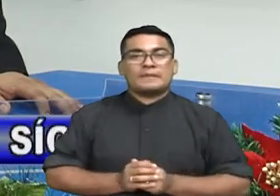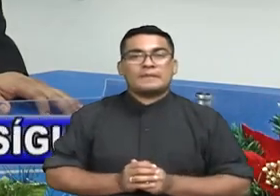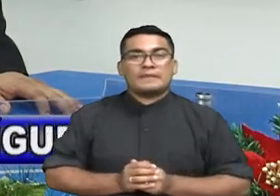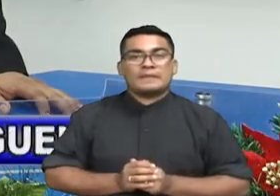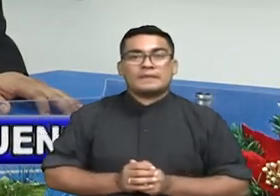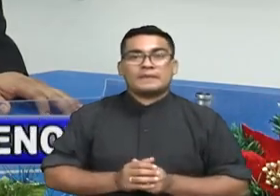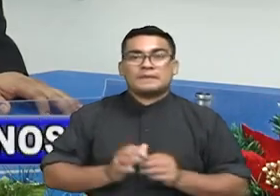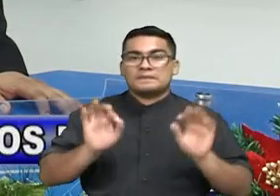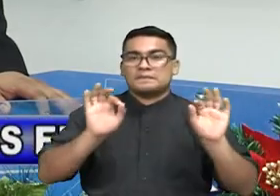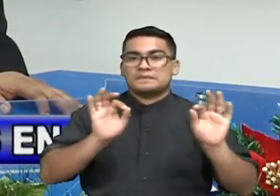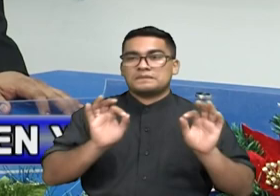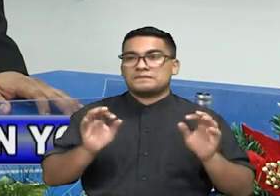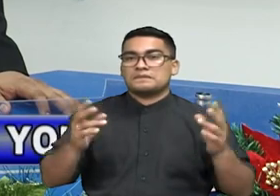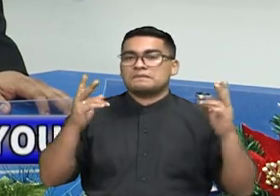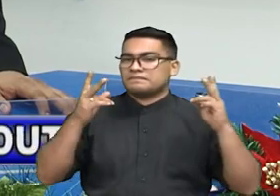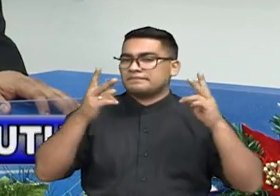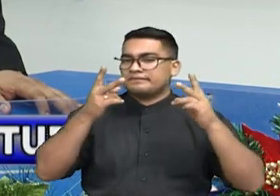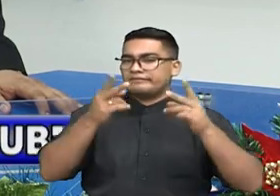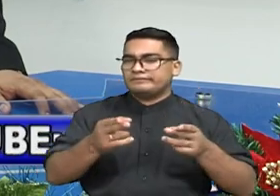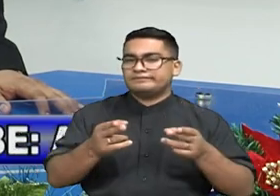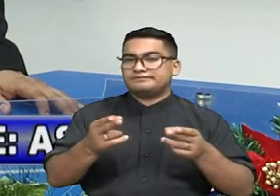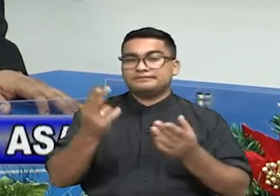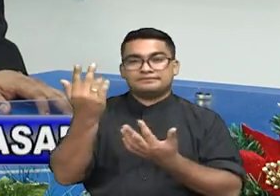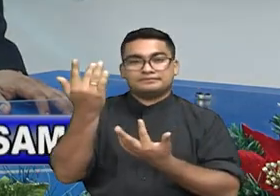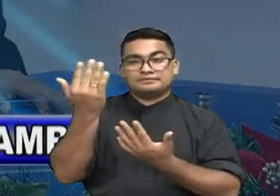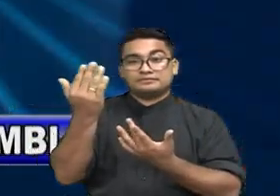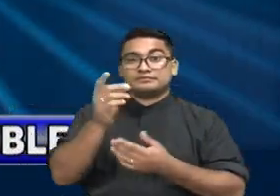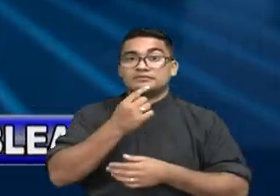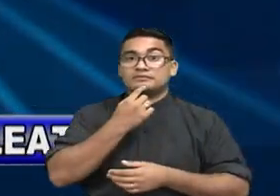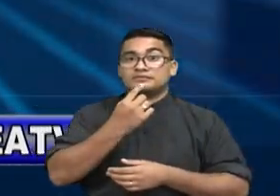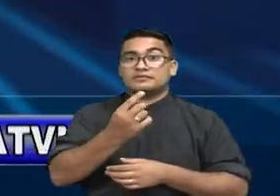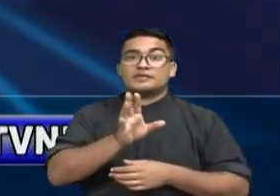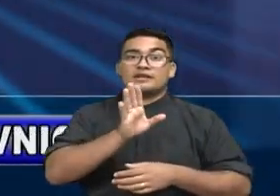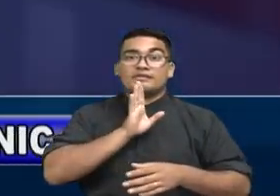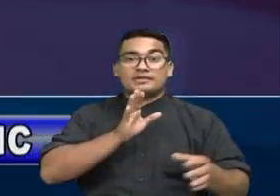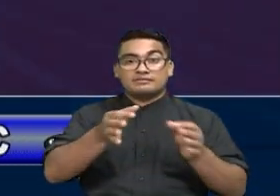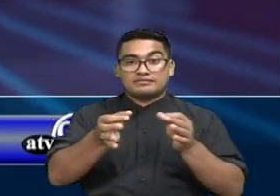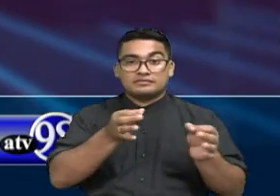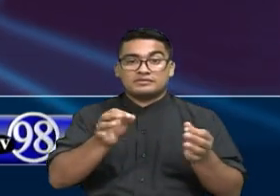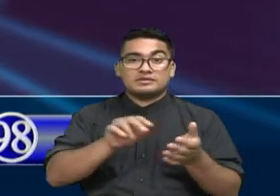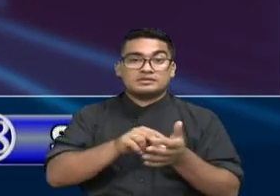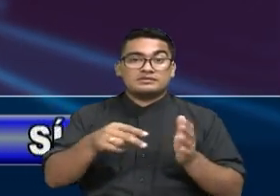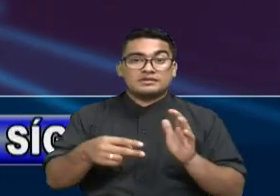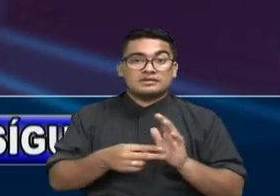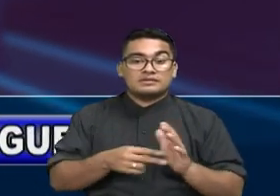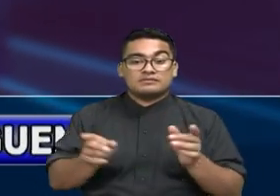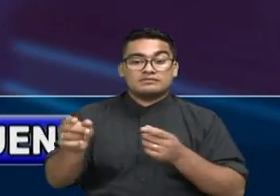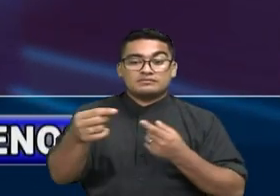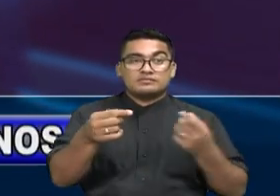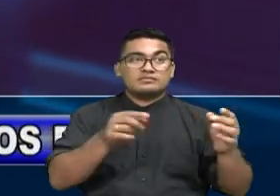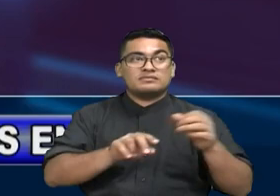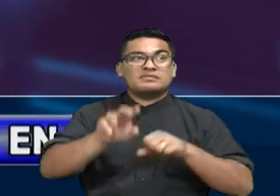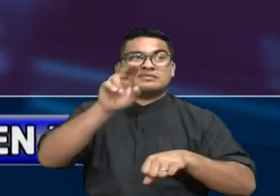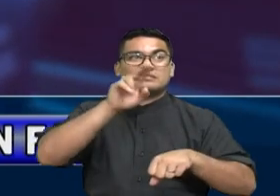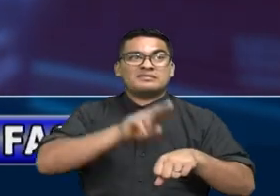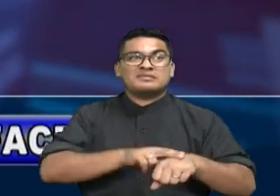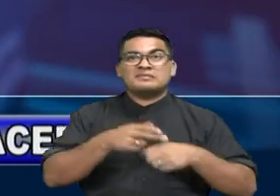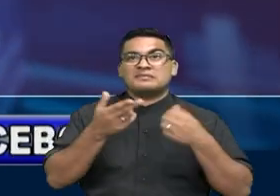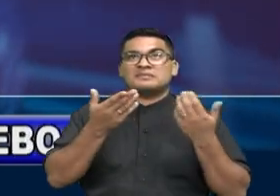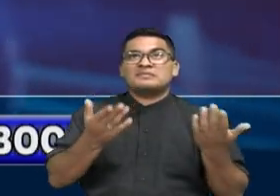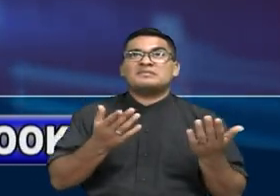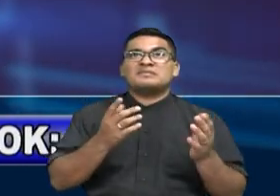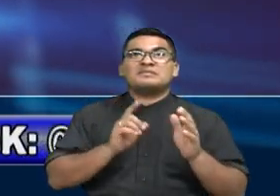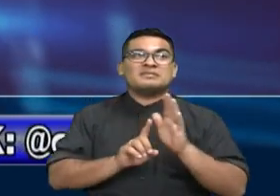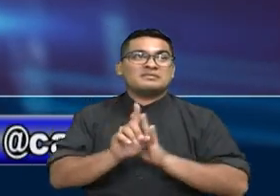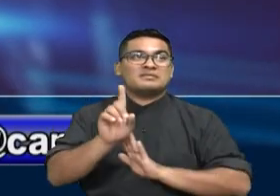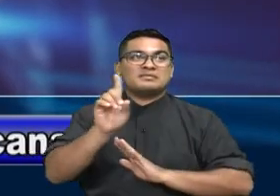Y bien, nos vamos a un avance informativo. Al regresar, le brindaremos detalles de la Estrategia Nacional para el